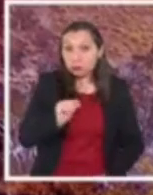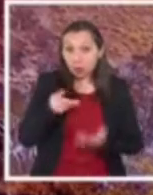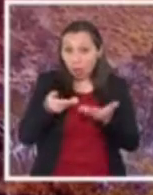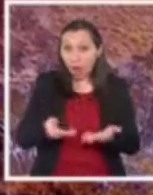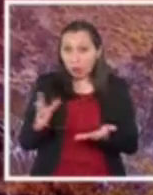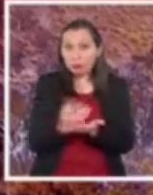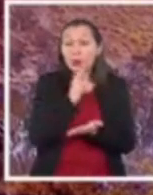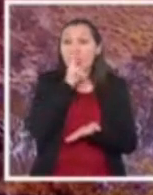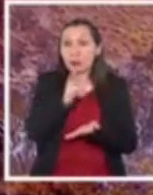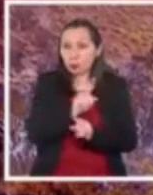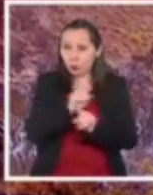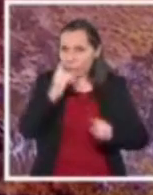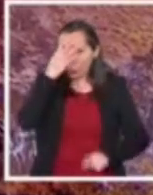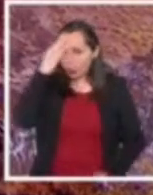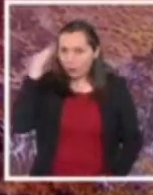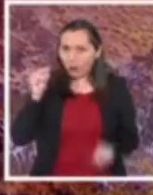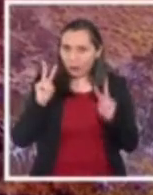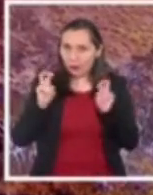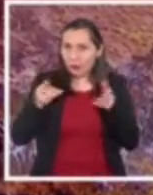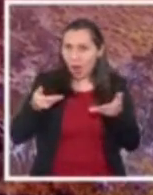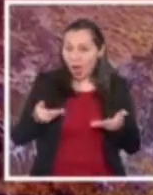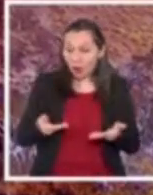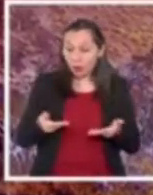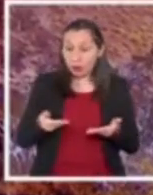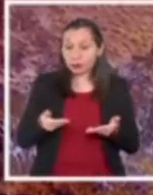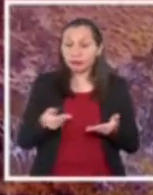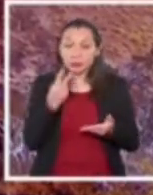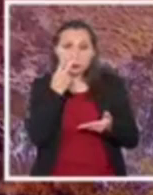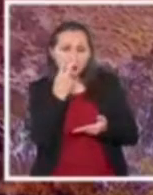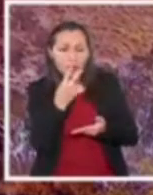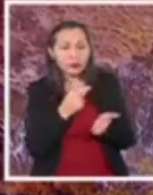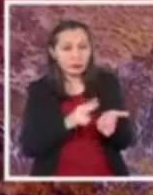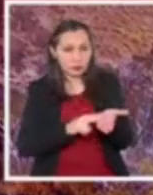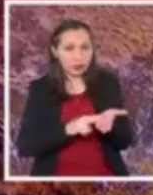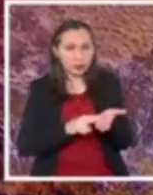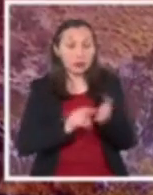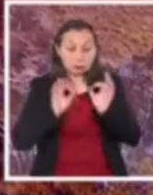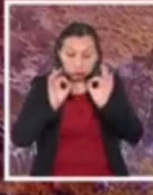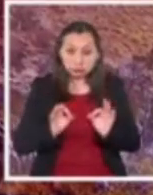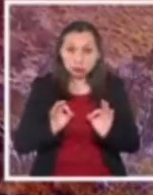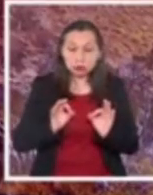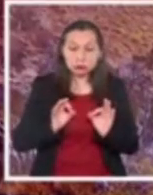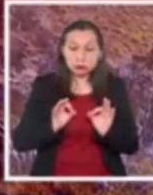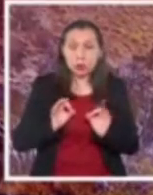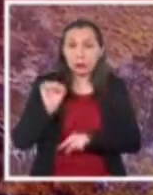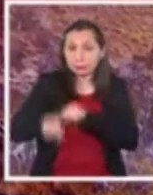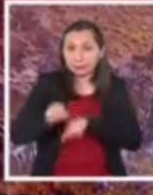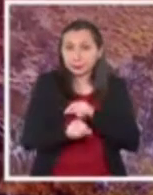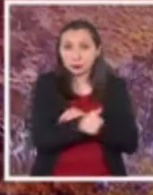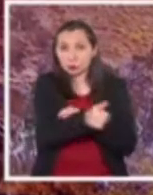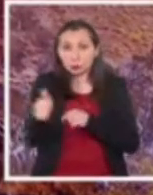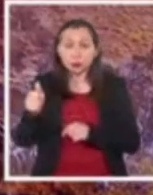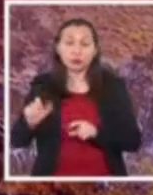los resultados de esta elección que no debemos olvidar esta estuvo marcada Sin lugar a dudas y así lo han reconocido todos